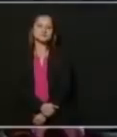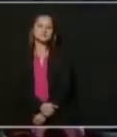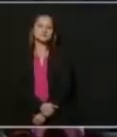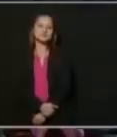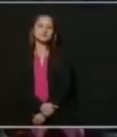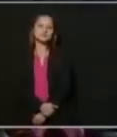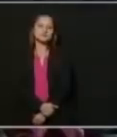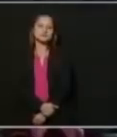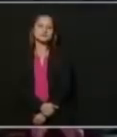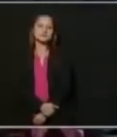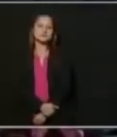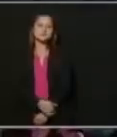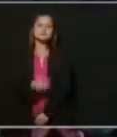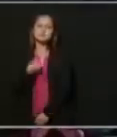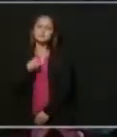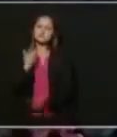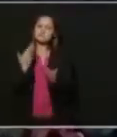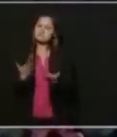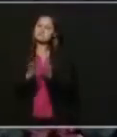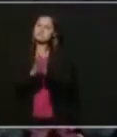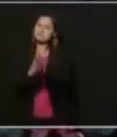Yo les pido apoyo,